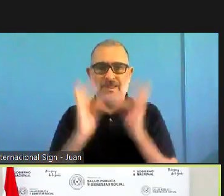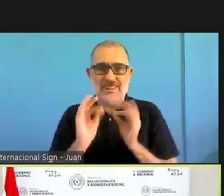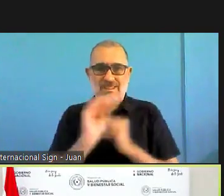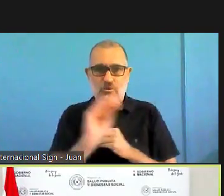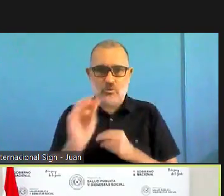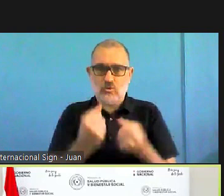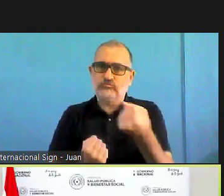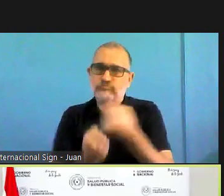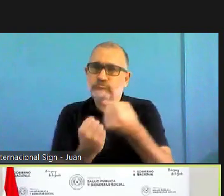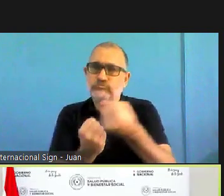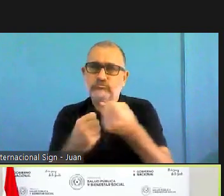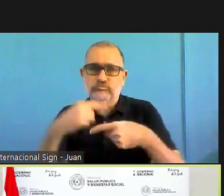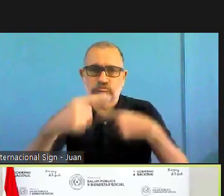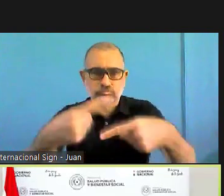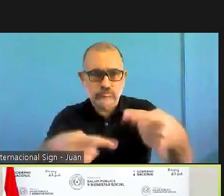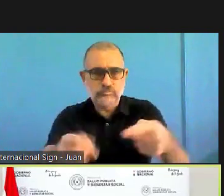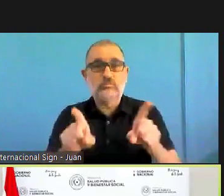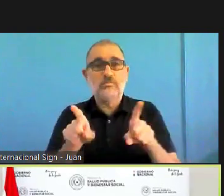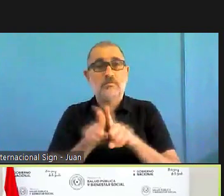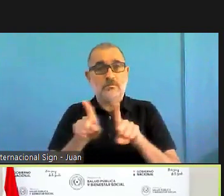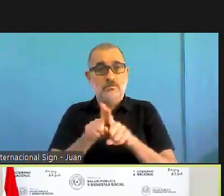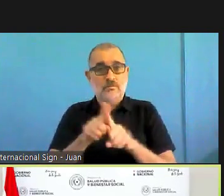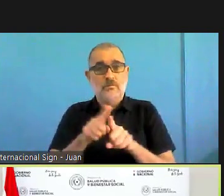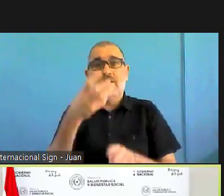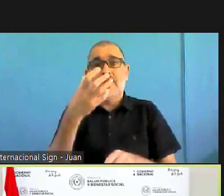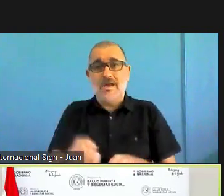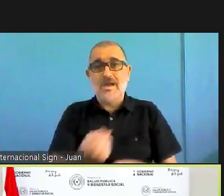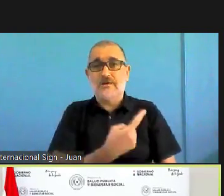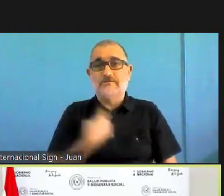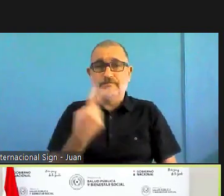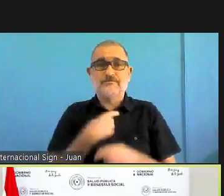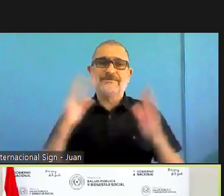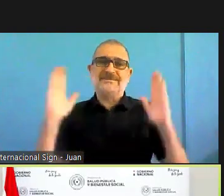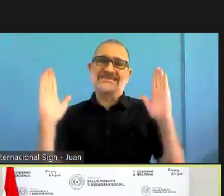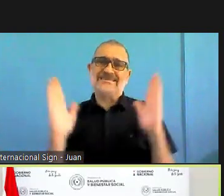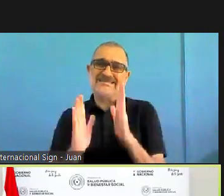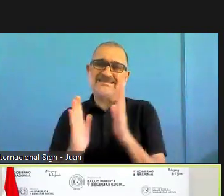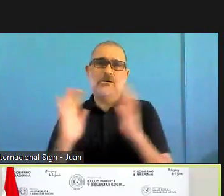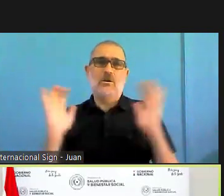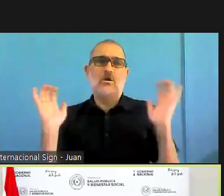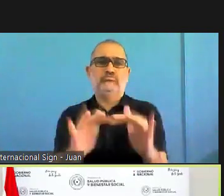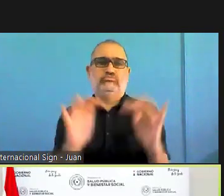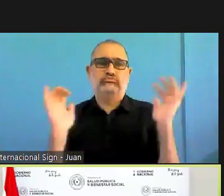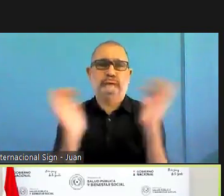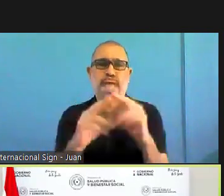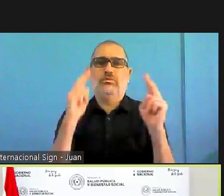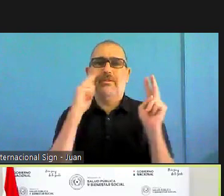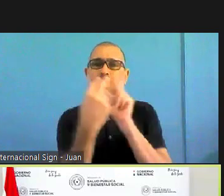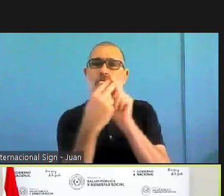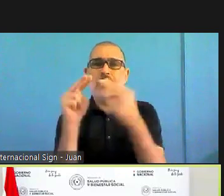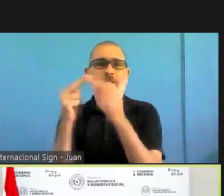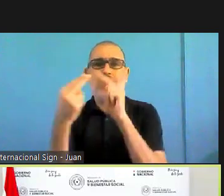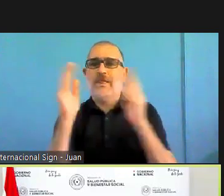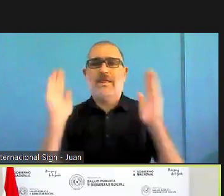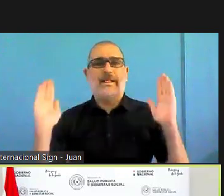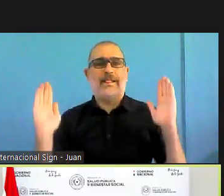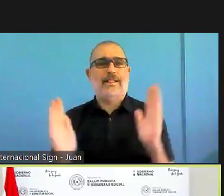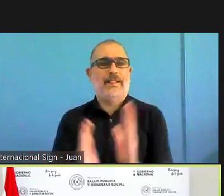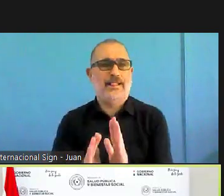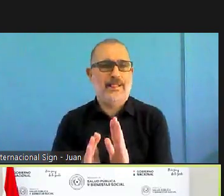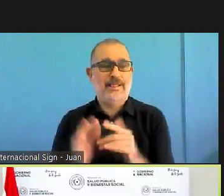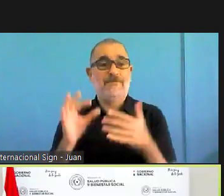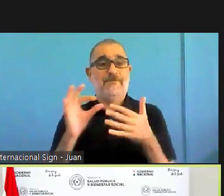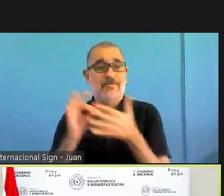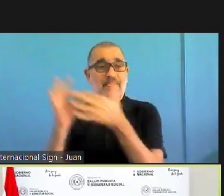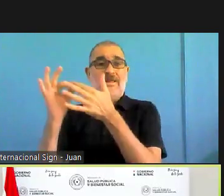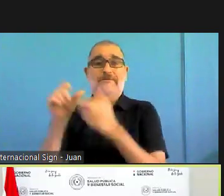medicamentos. Ampliamos la visita para retirar la medicación a más de 3 meses y protocolizamos esa visita